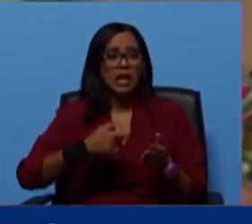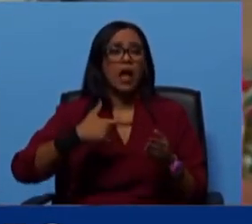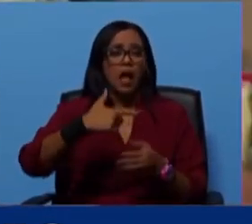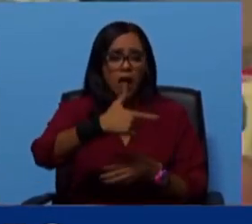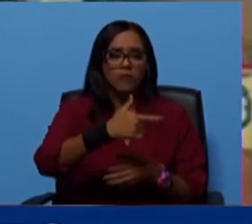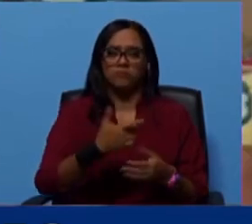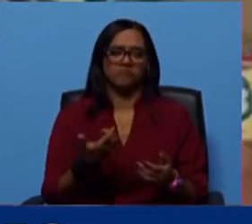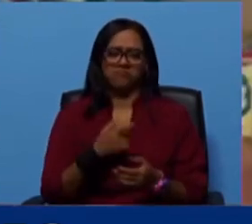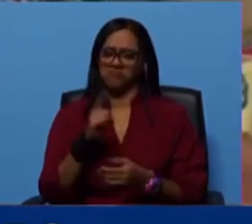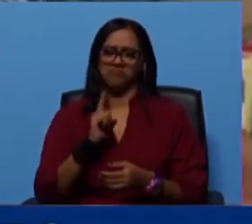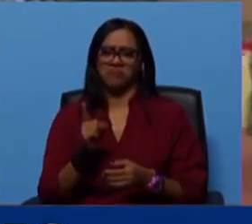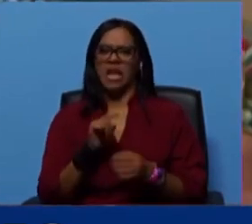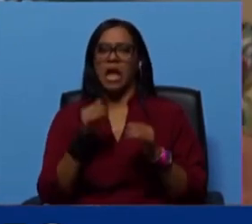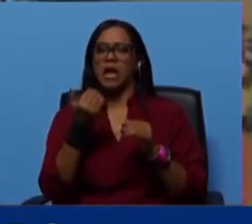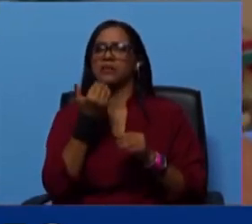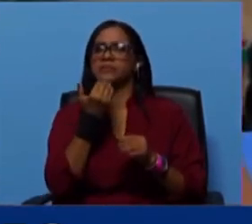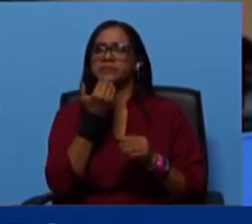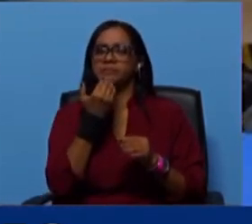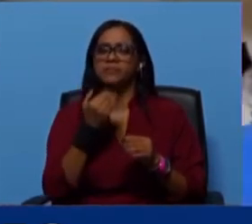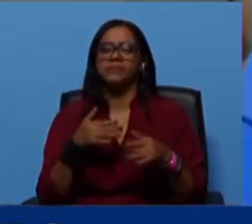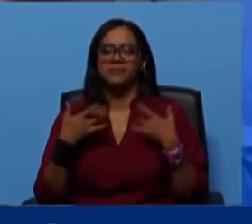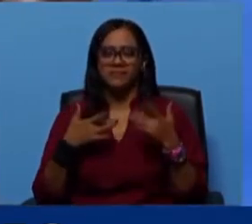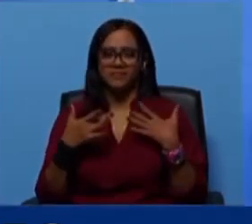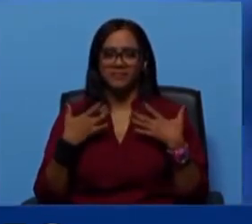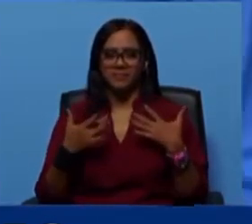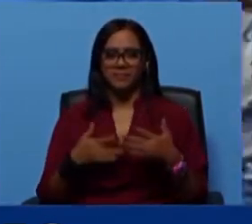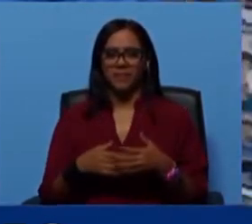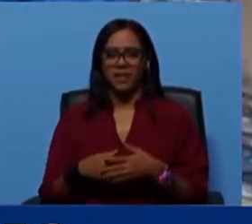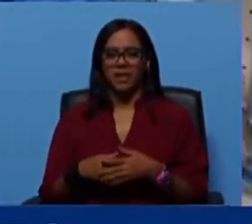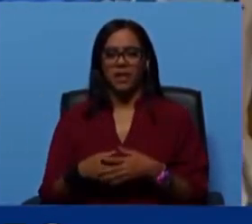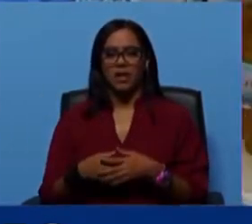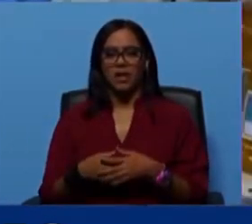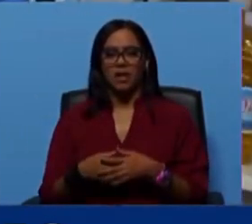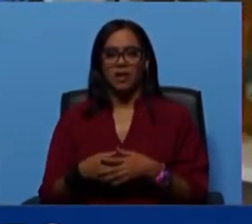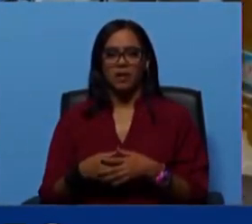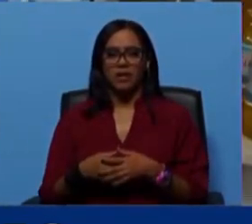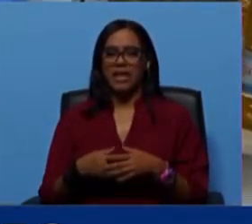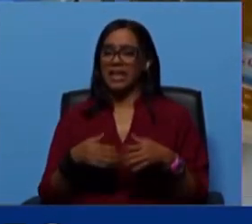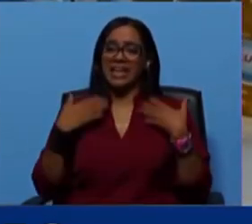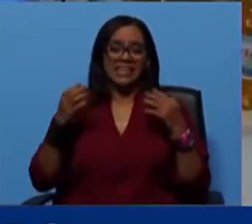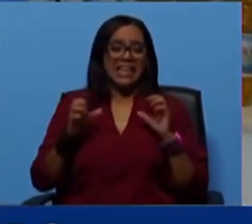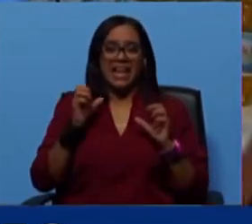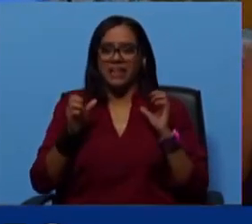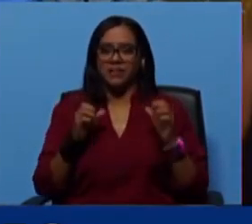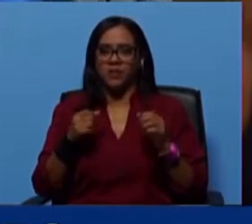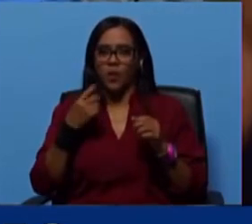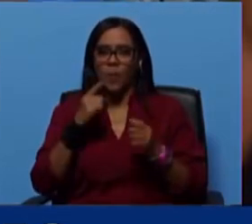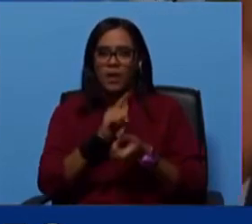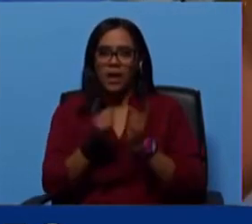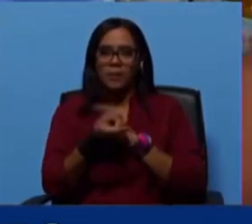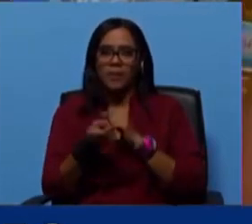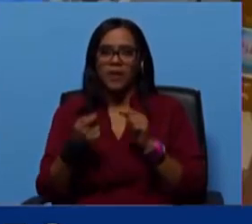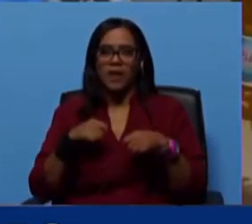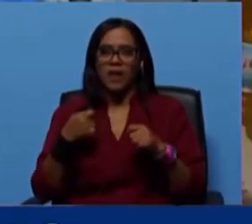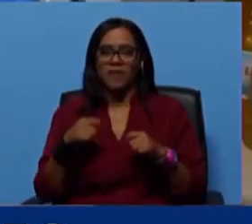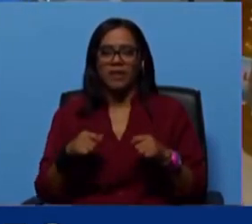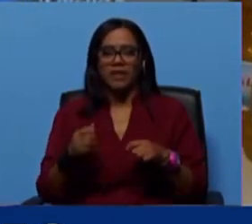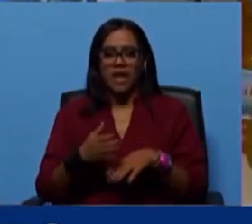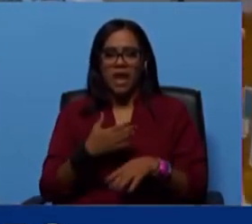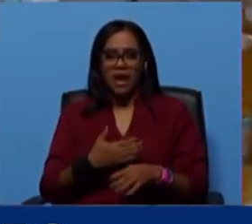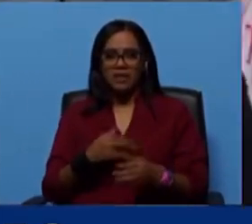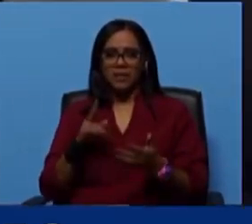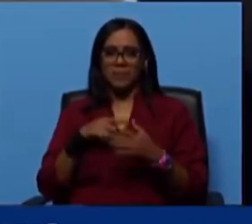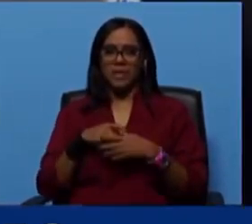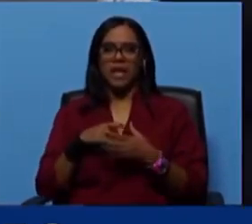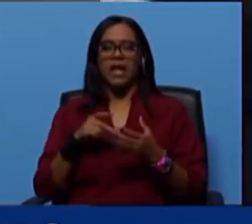se sienten muy, pero muy contentos con todo esto. ¿Cómo ha variado las ventas? Encantada, de verdad. Pero ¿cómo ha variado las ventas? O sea, antes de que te metieras